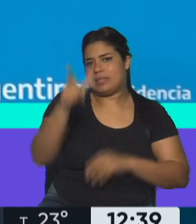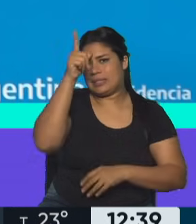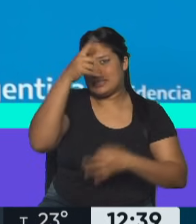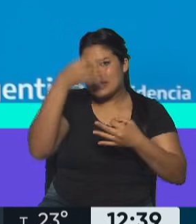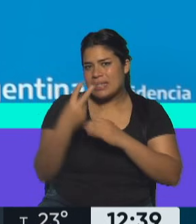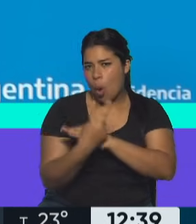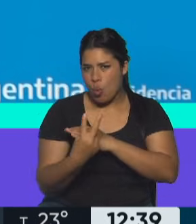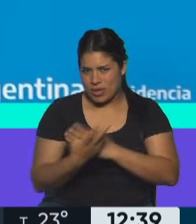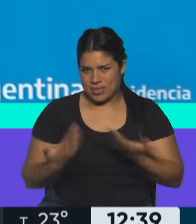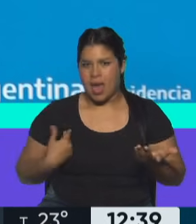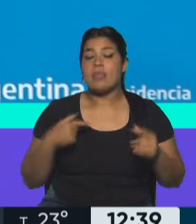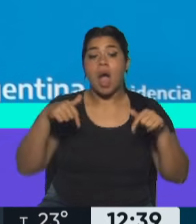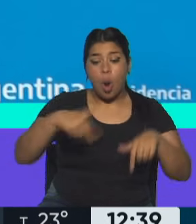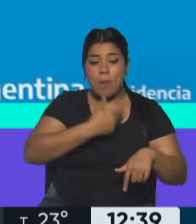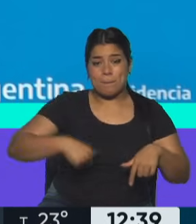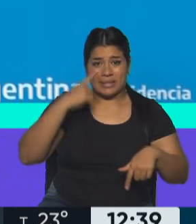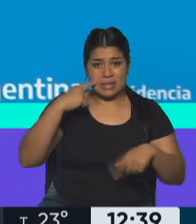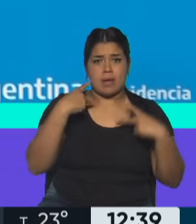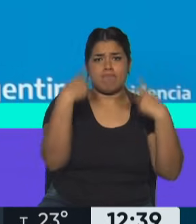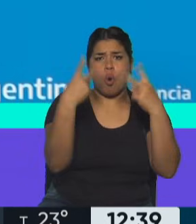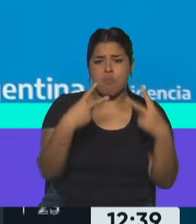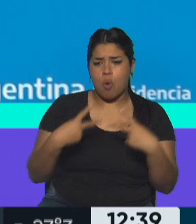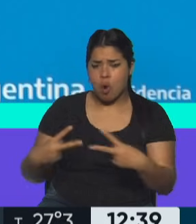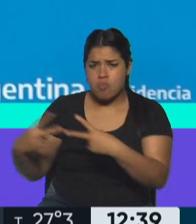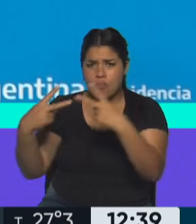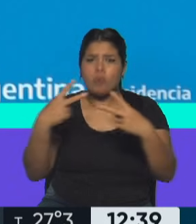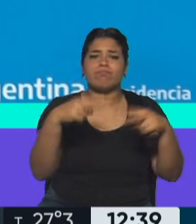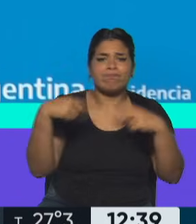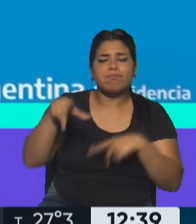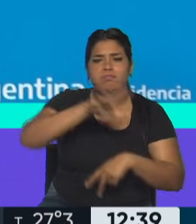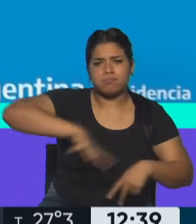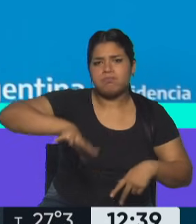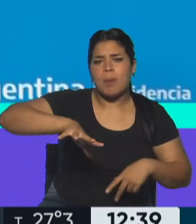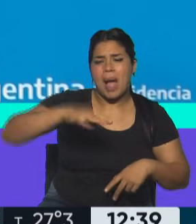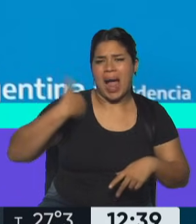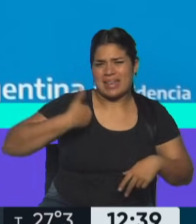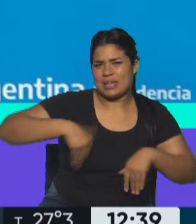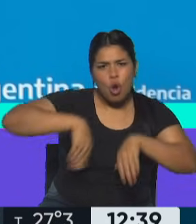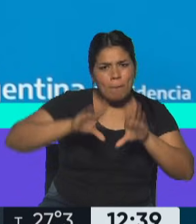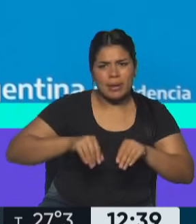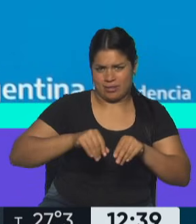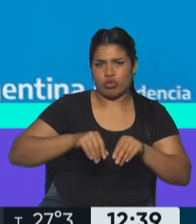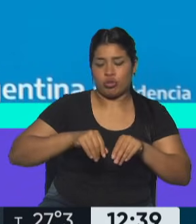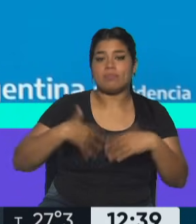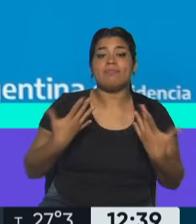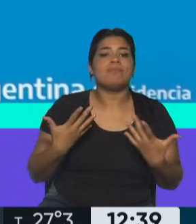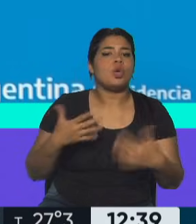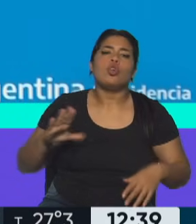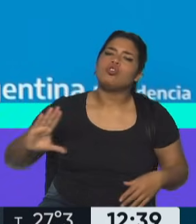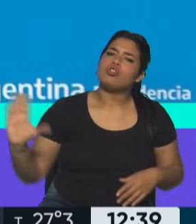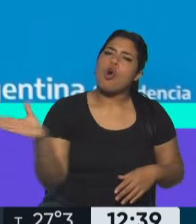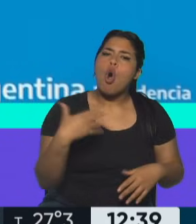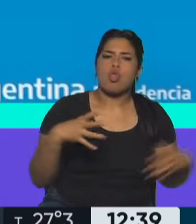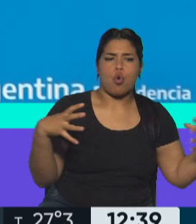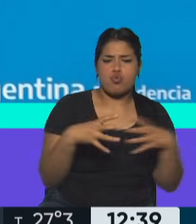con los ciudadanos en sus recorridas por el Gran Buenos Aires. Es una de las primeras preocupaciones que él expresa. Por lo tanto, están trabajando todas las fuerzas